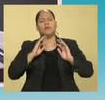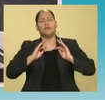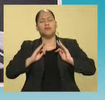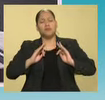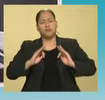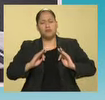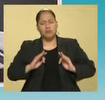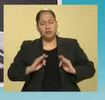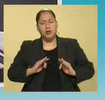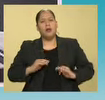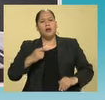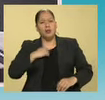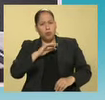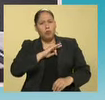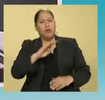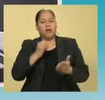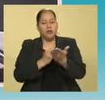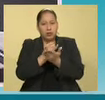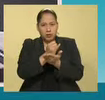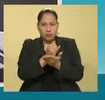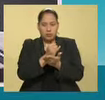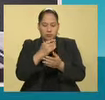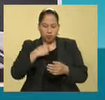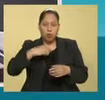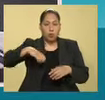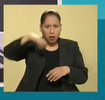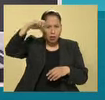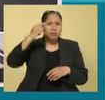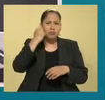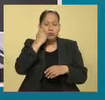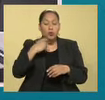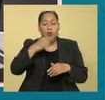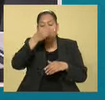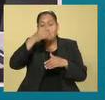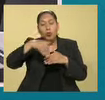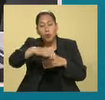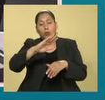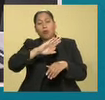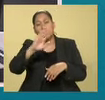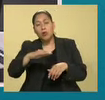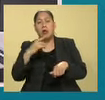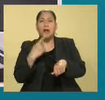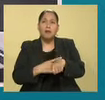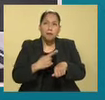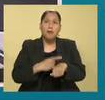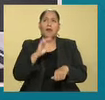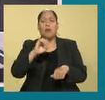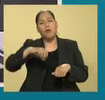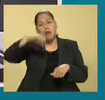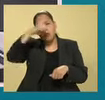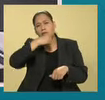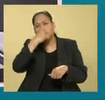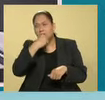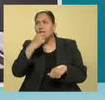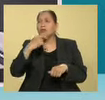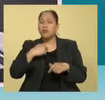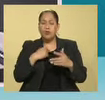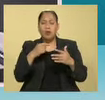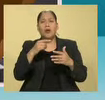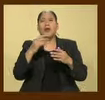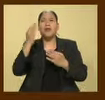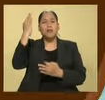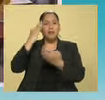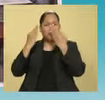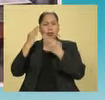saber que yo voy a poder decidir si llegara a morir por alguna enfermedad, cómo quiero transitar por esa